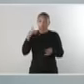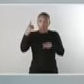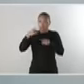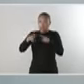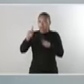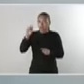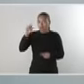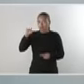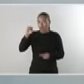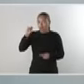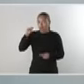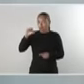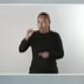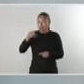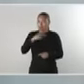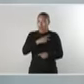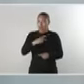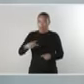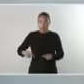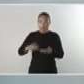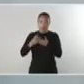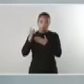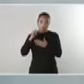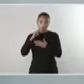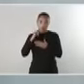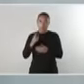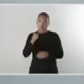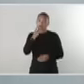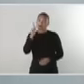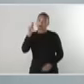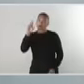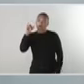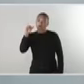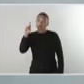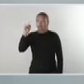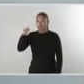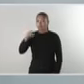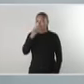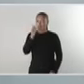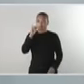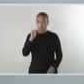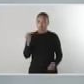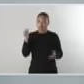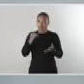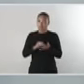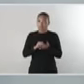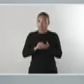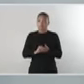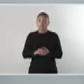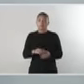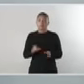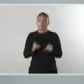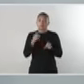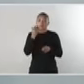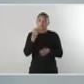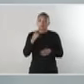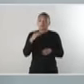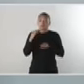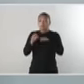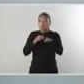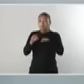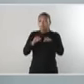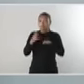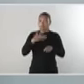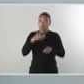se opusieron en movimiento ciudadano propusimos estímulos Fiscales para las empresas que contraten a trabajadores